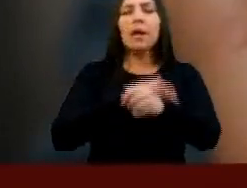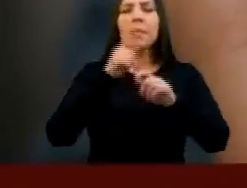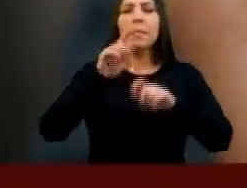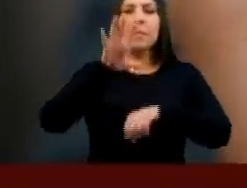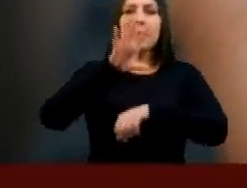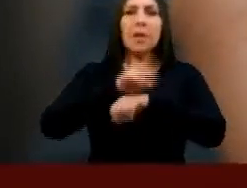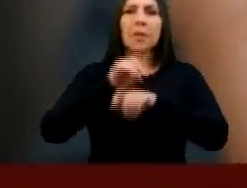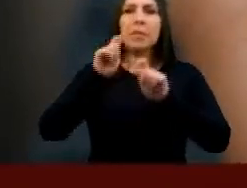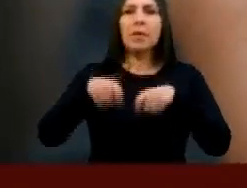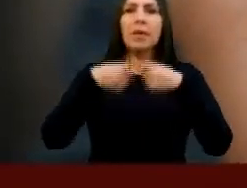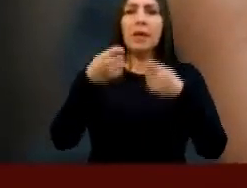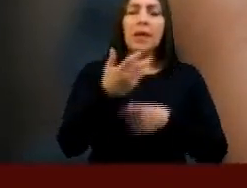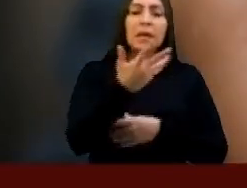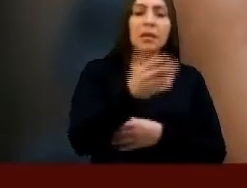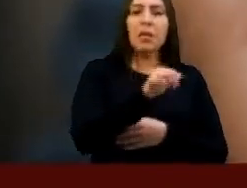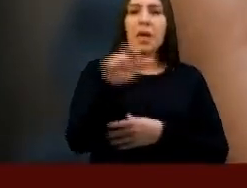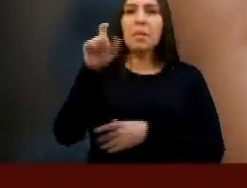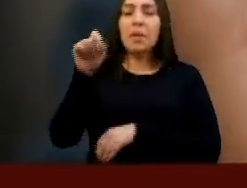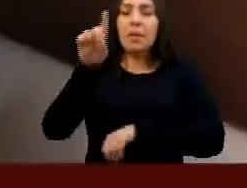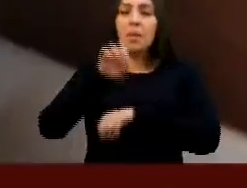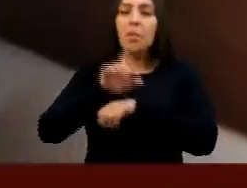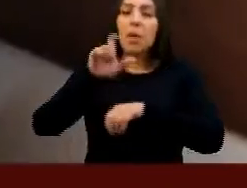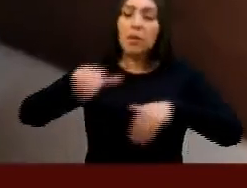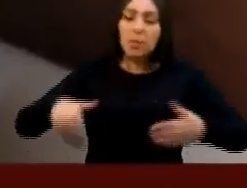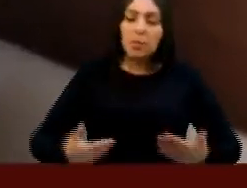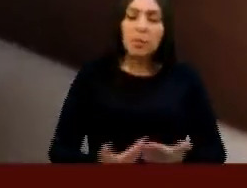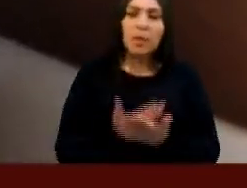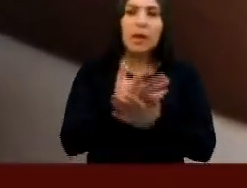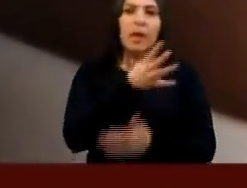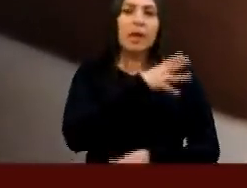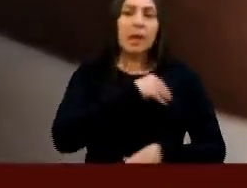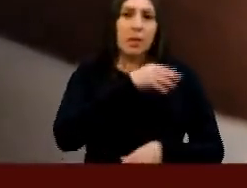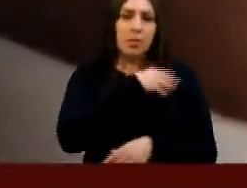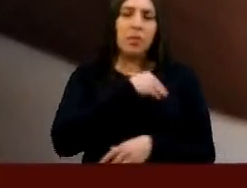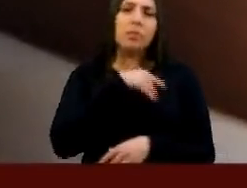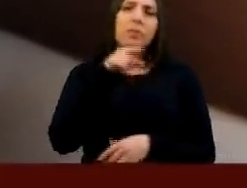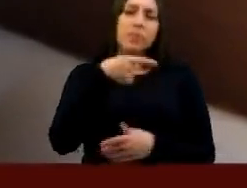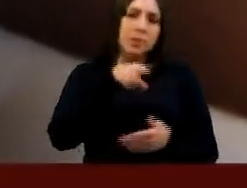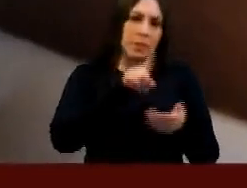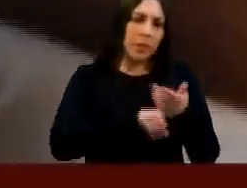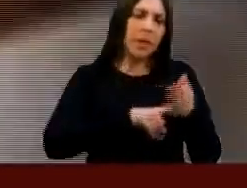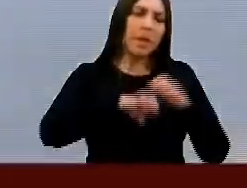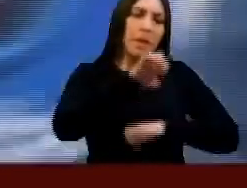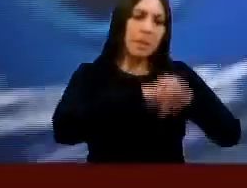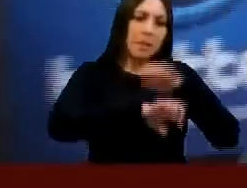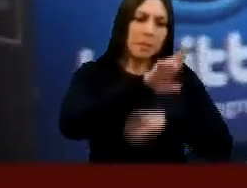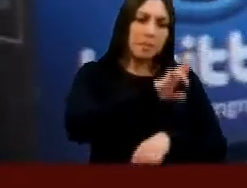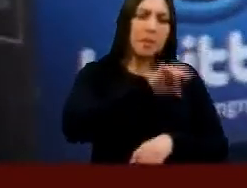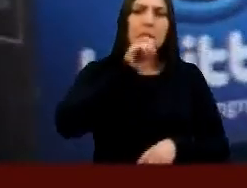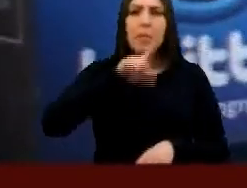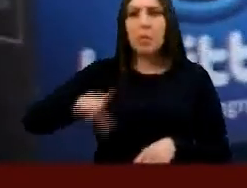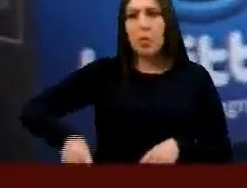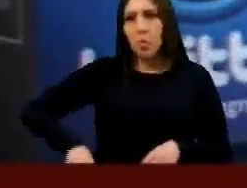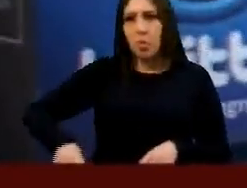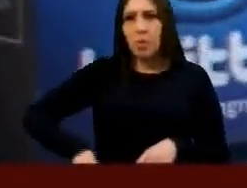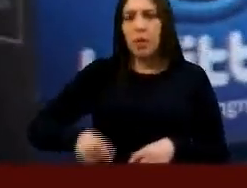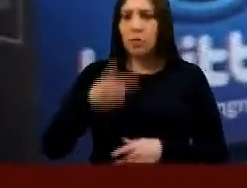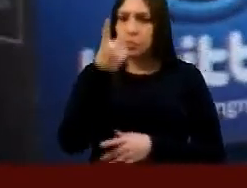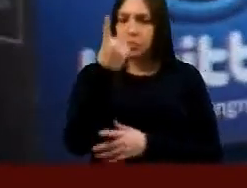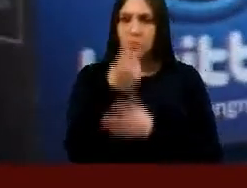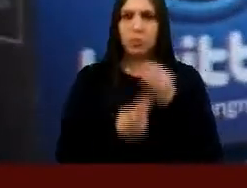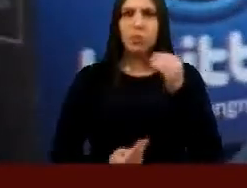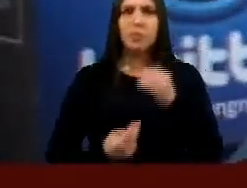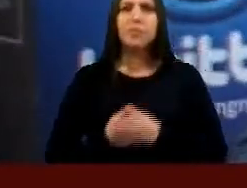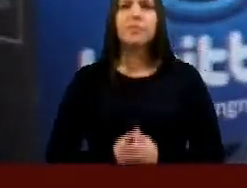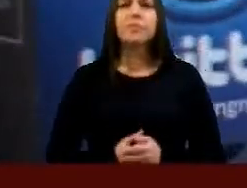de un hijo o hija y que aplicará para trabajadores tanto del sector privado como público. Uno de los puntos elementales